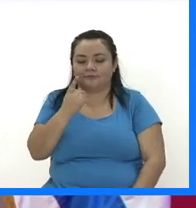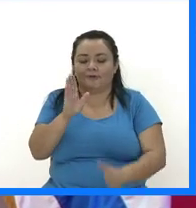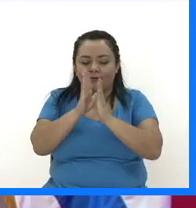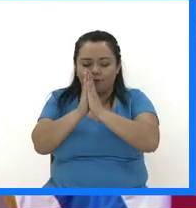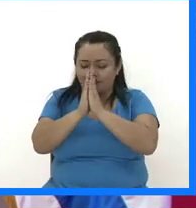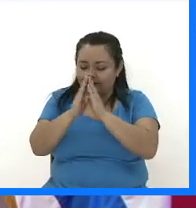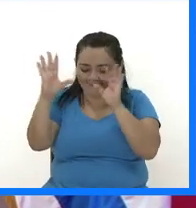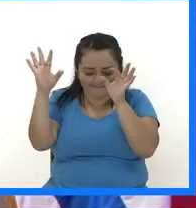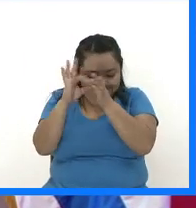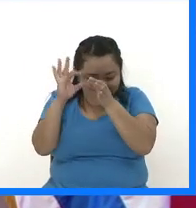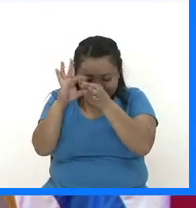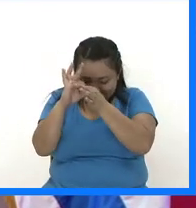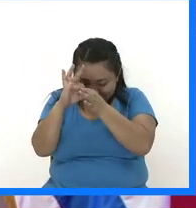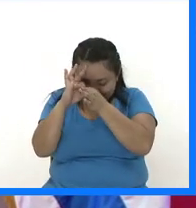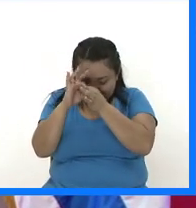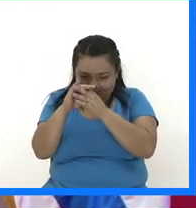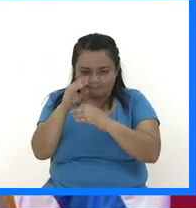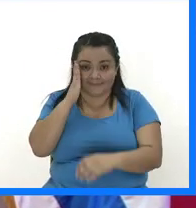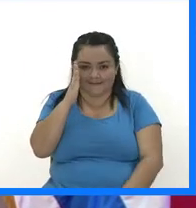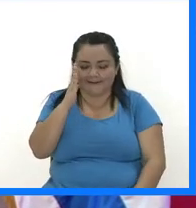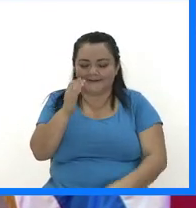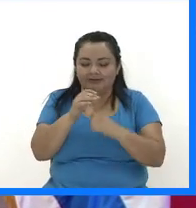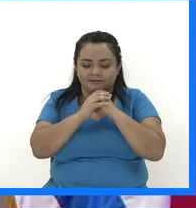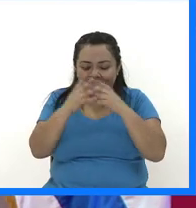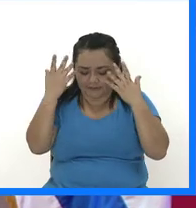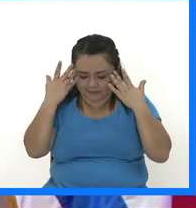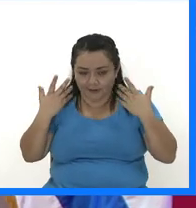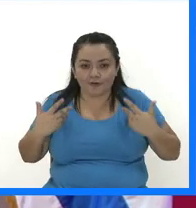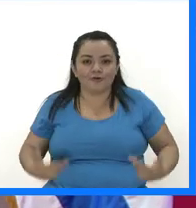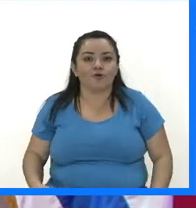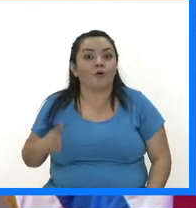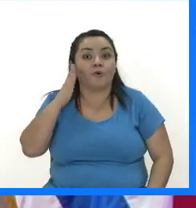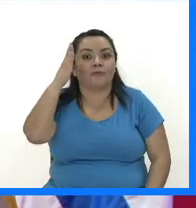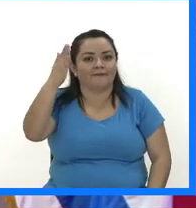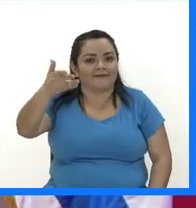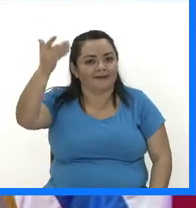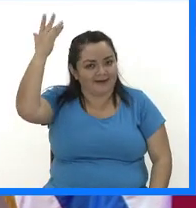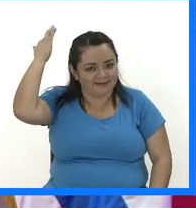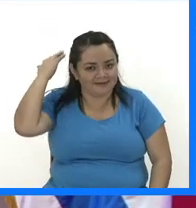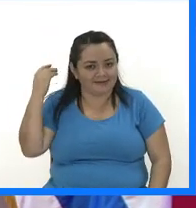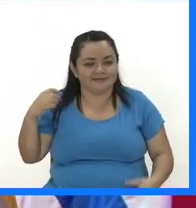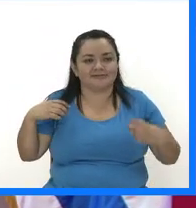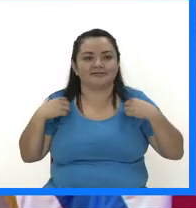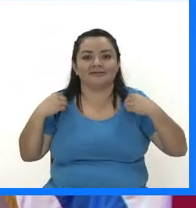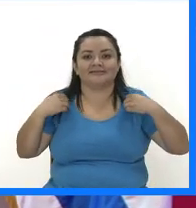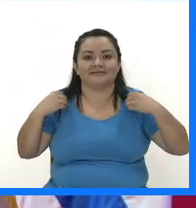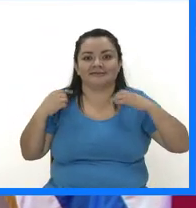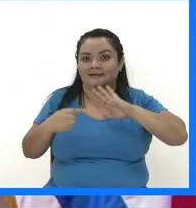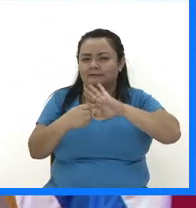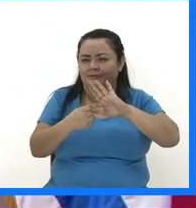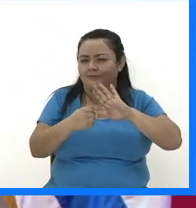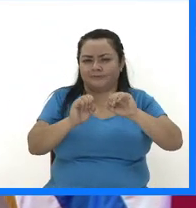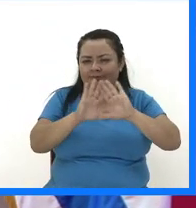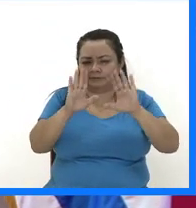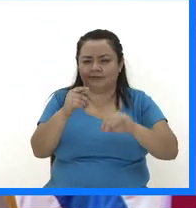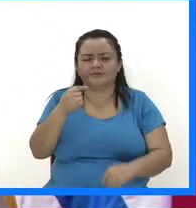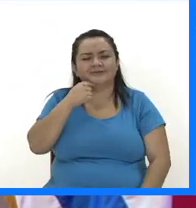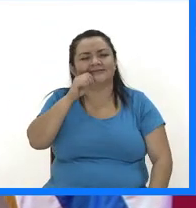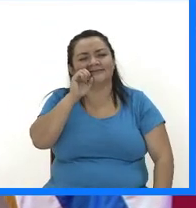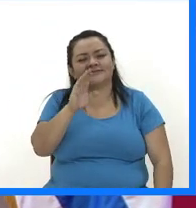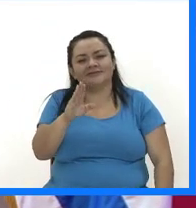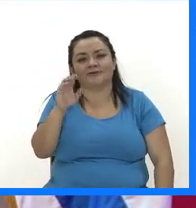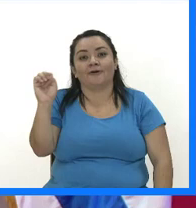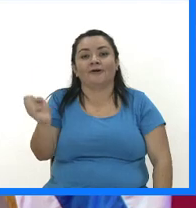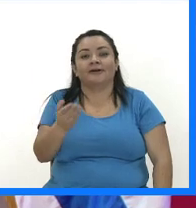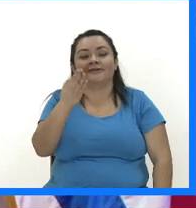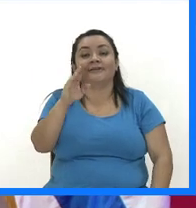estaba metido con dios y la vestimenta de los profetas de aquella época era notoria se los he mencionado que en el